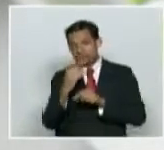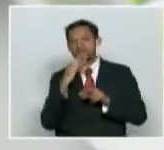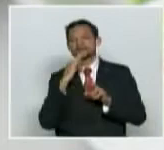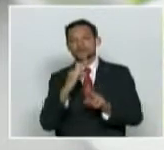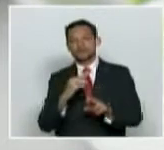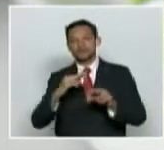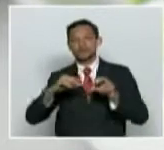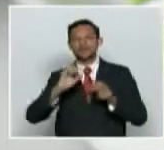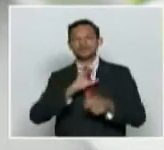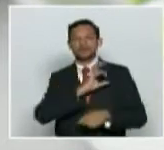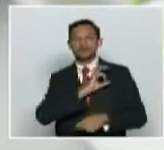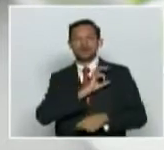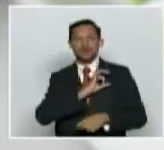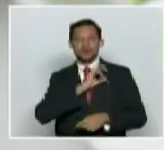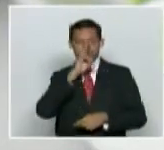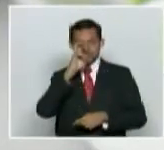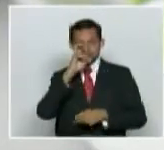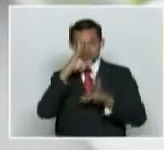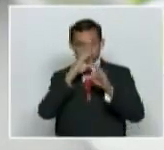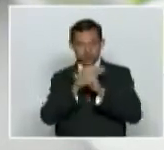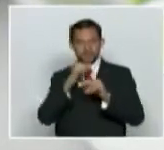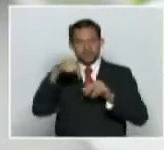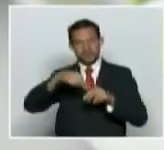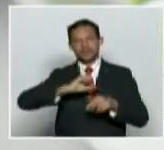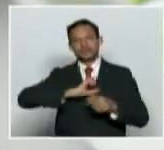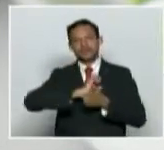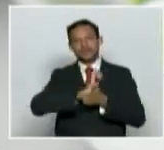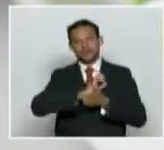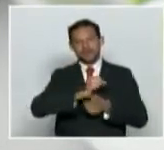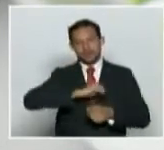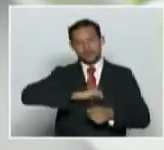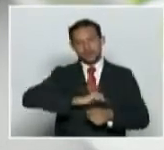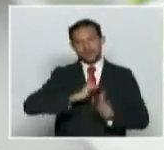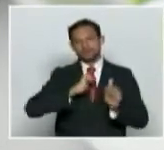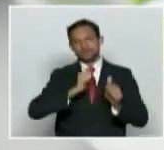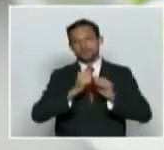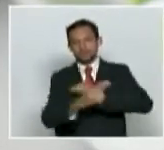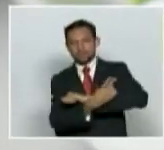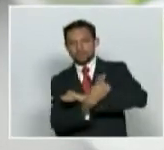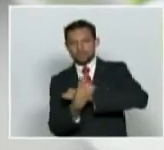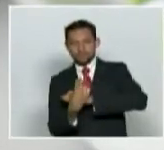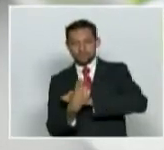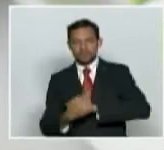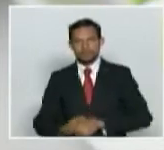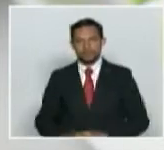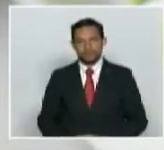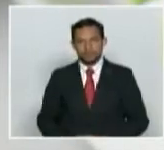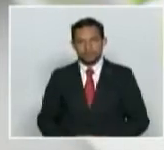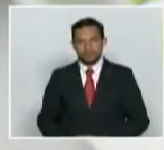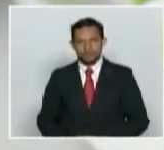TV, sábado 7 de la noche, por este su canal regional Telecafé.